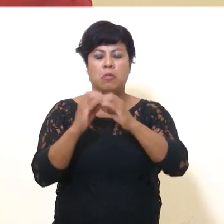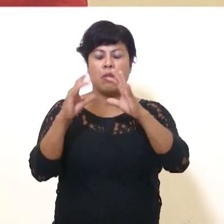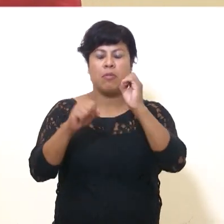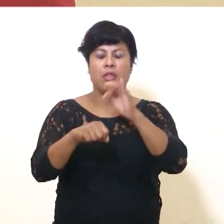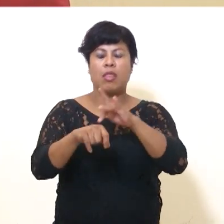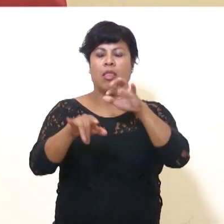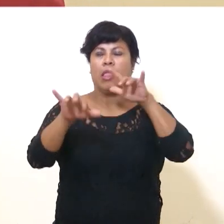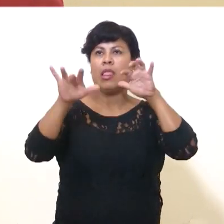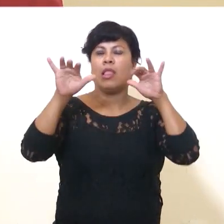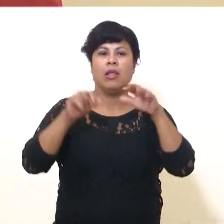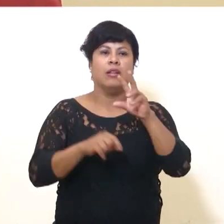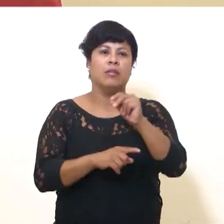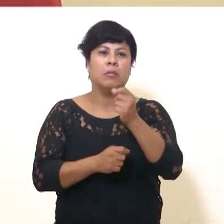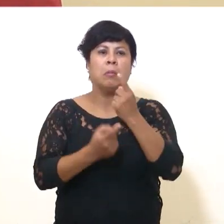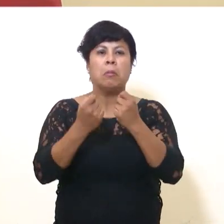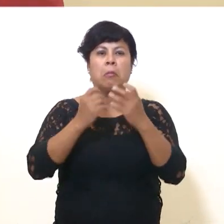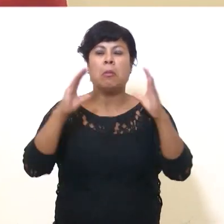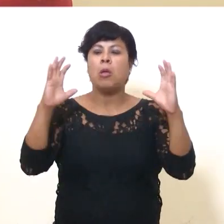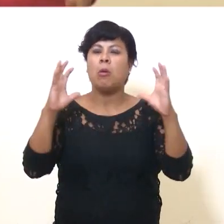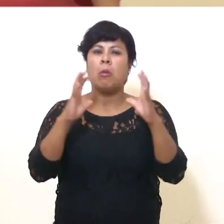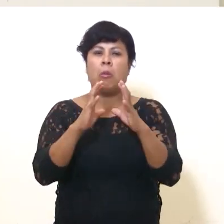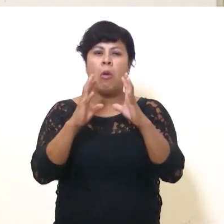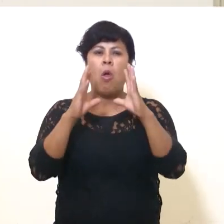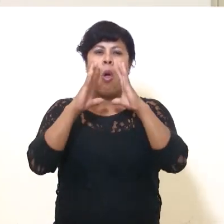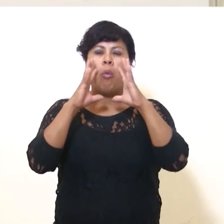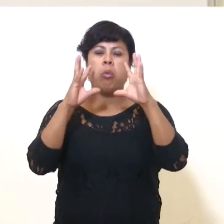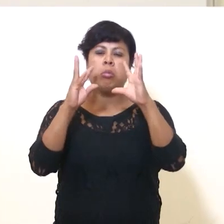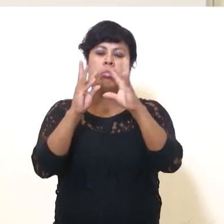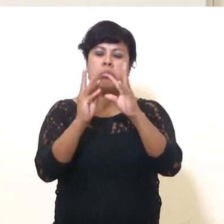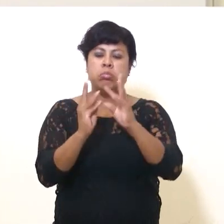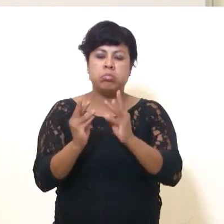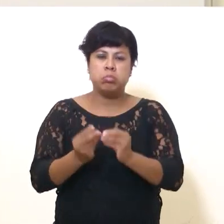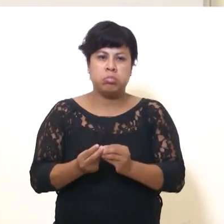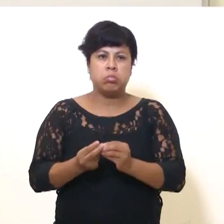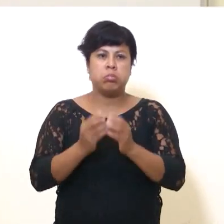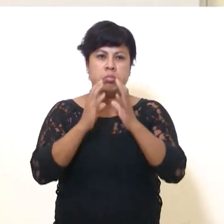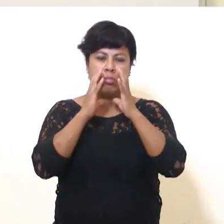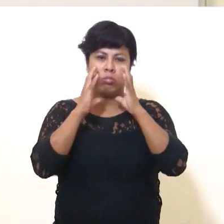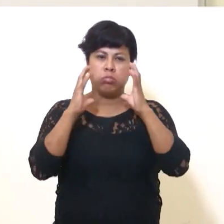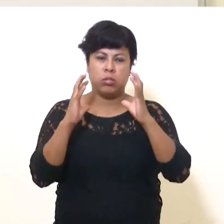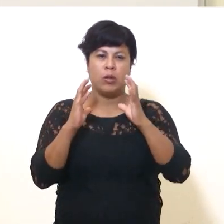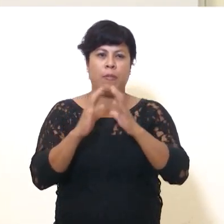siempre todos son redondos así, muy brillantes como los que vemos. Algunos globitos son de los que